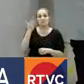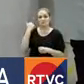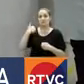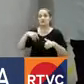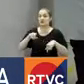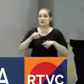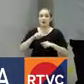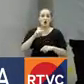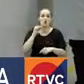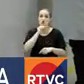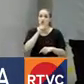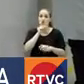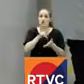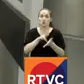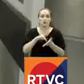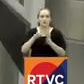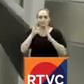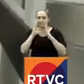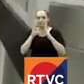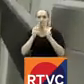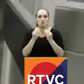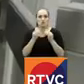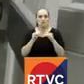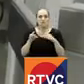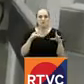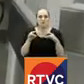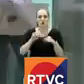decretada en el departamento.